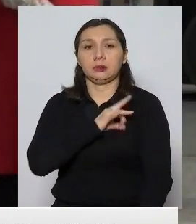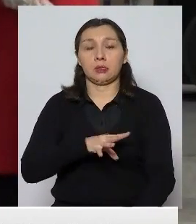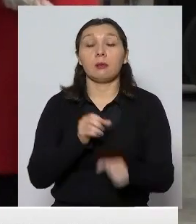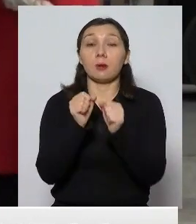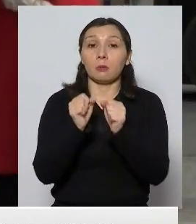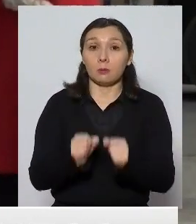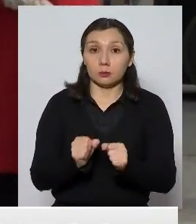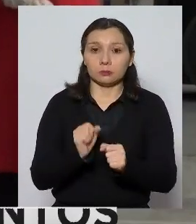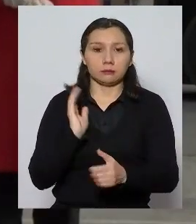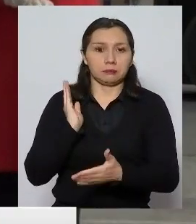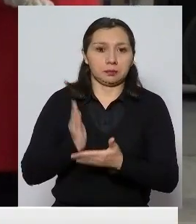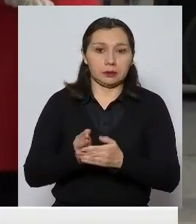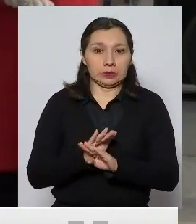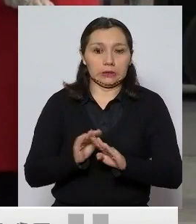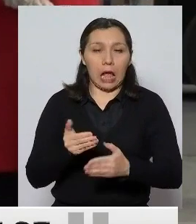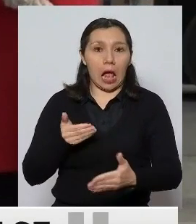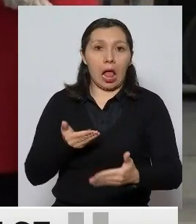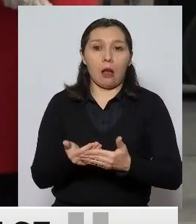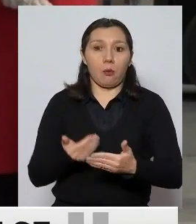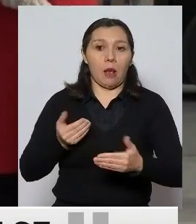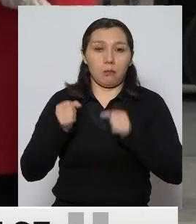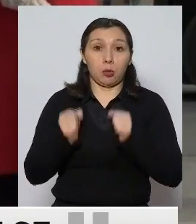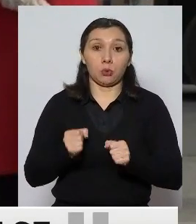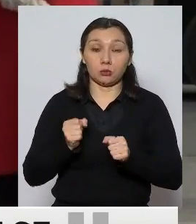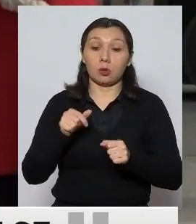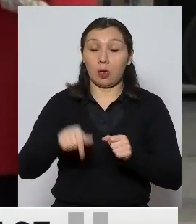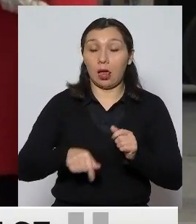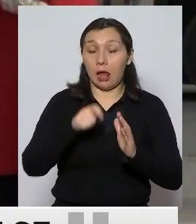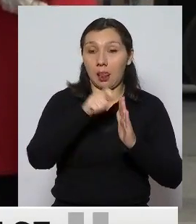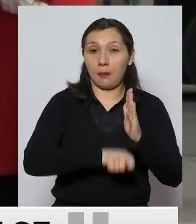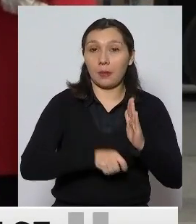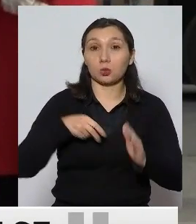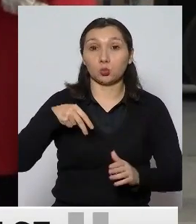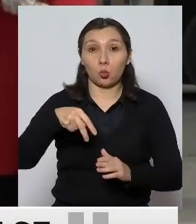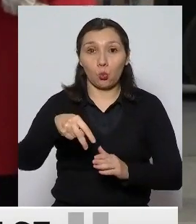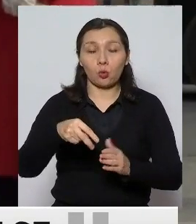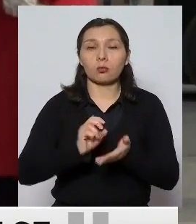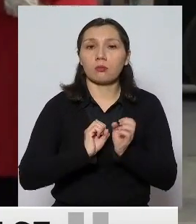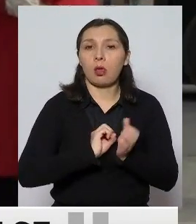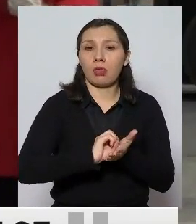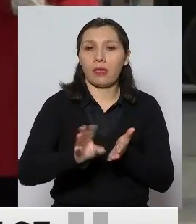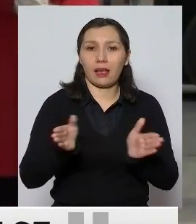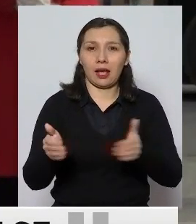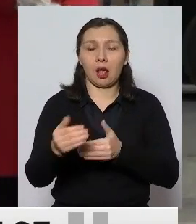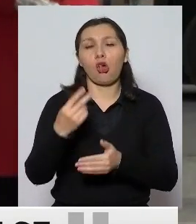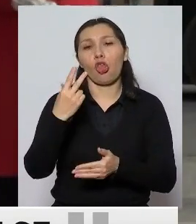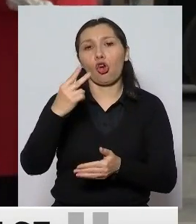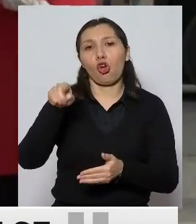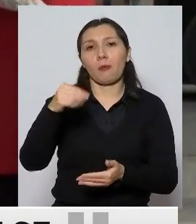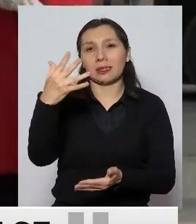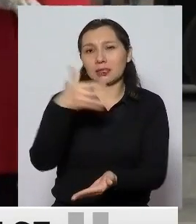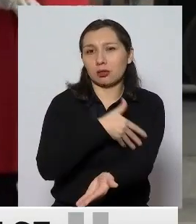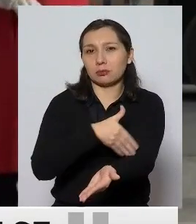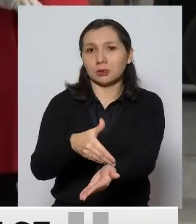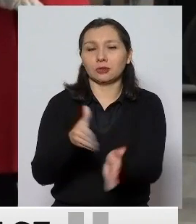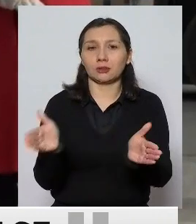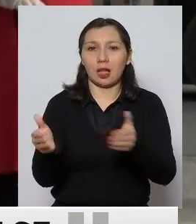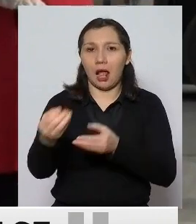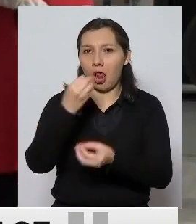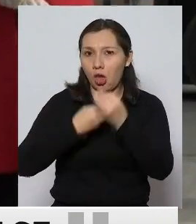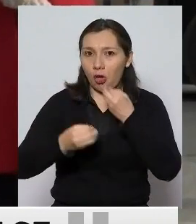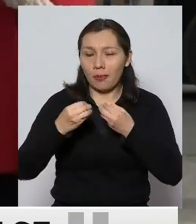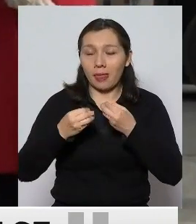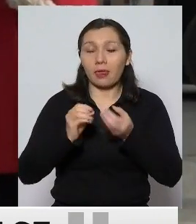poder terminar lo antes posible y dentro de este mes de junio la distribución de esas 2.5 millones de canastas de